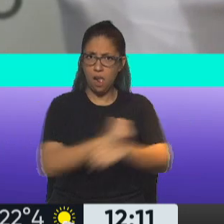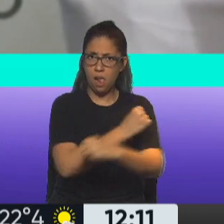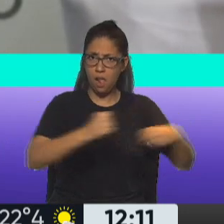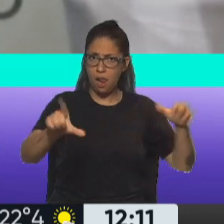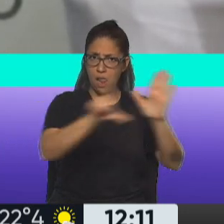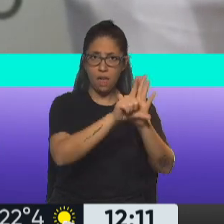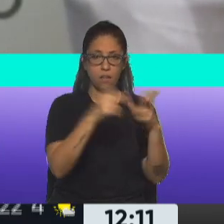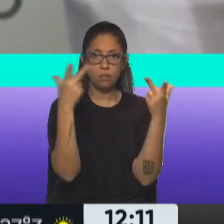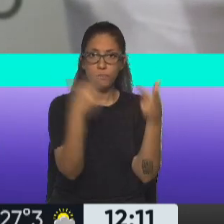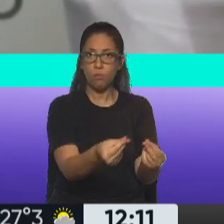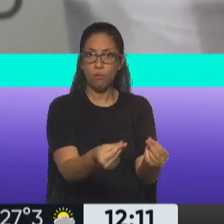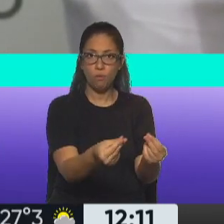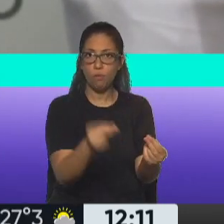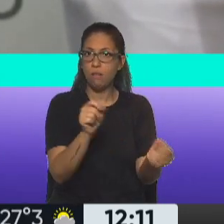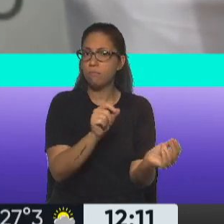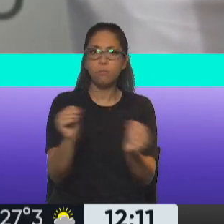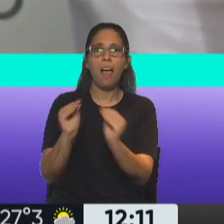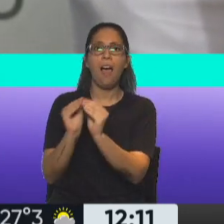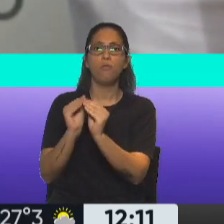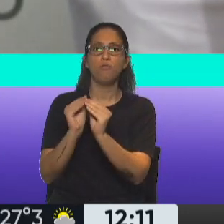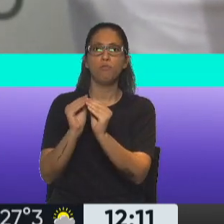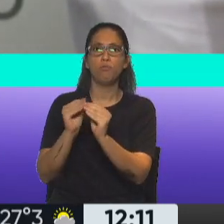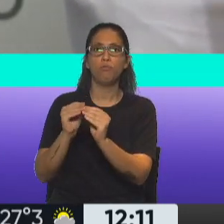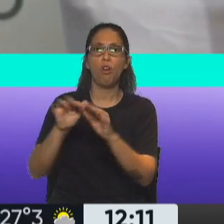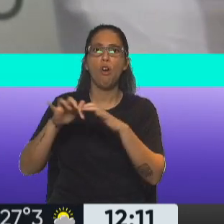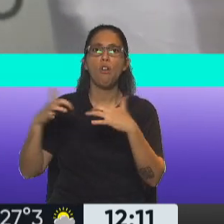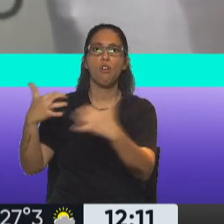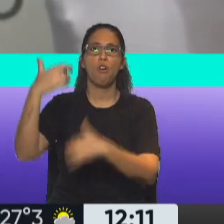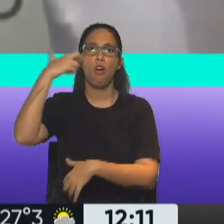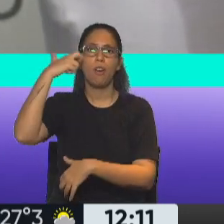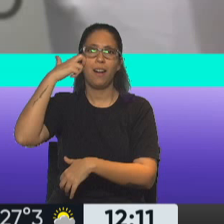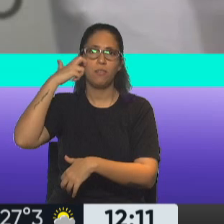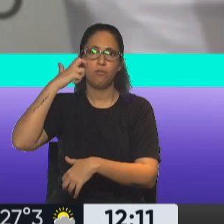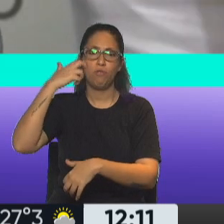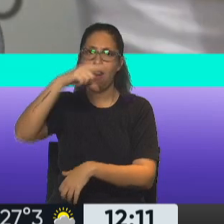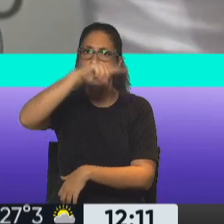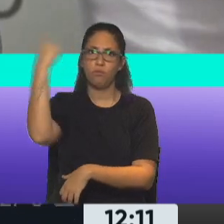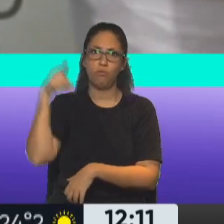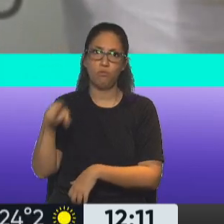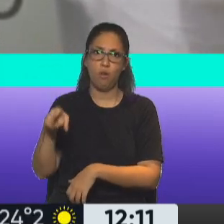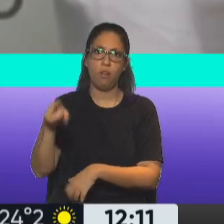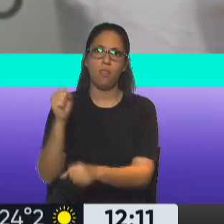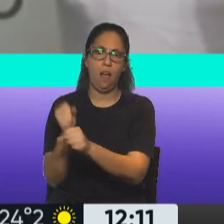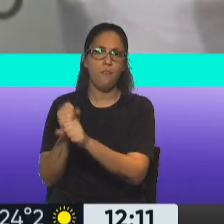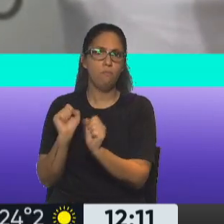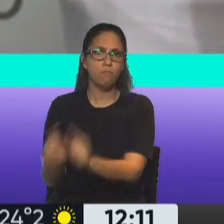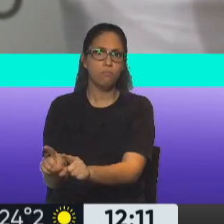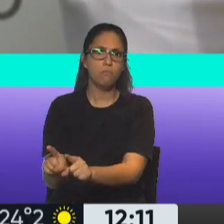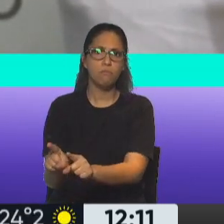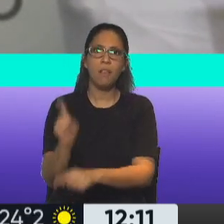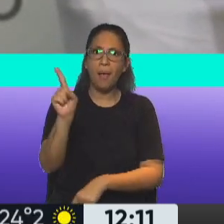leyes. Esa es tarea de la legislatura, del Congreso de la Nación. A partir de ahí se